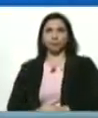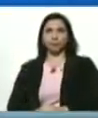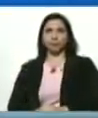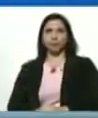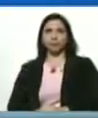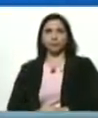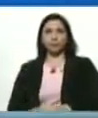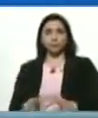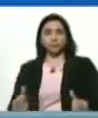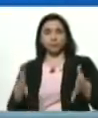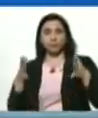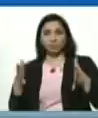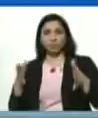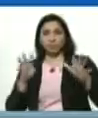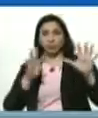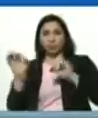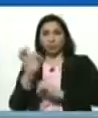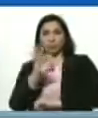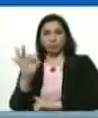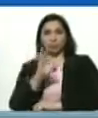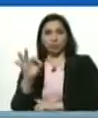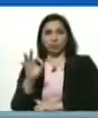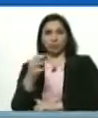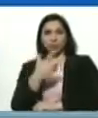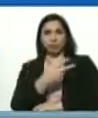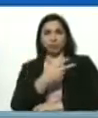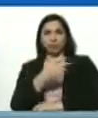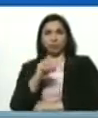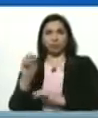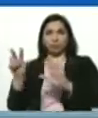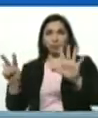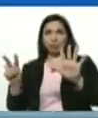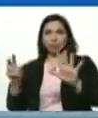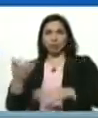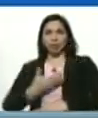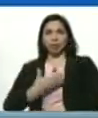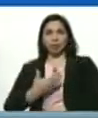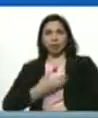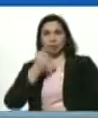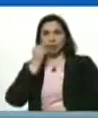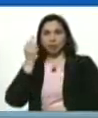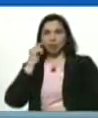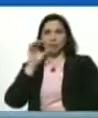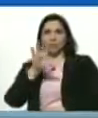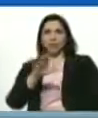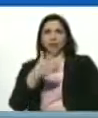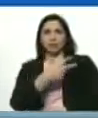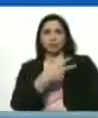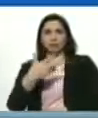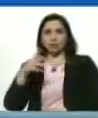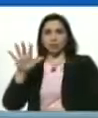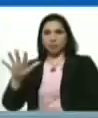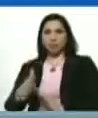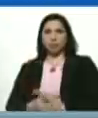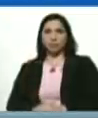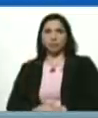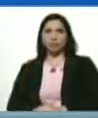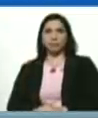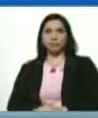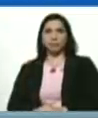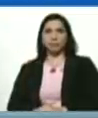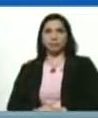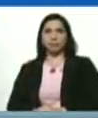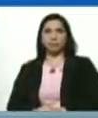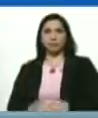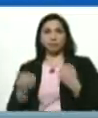ganando el 90 por ciento 307 alcaldías del país de 335 y